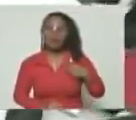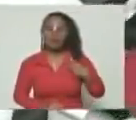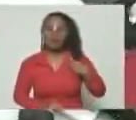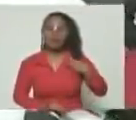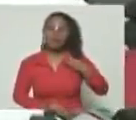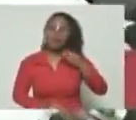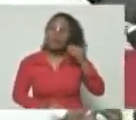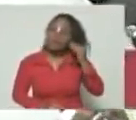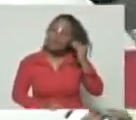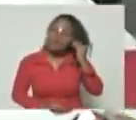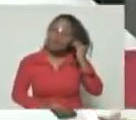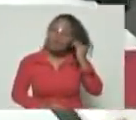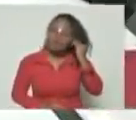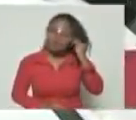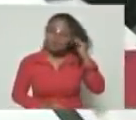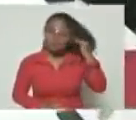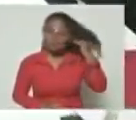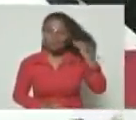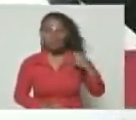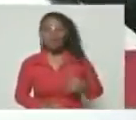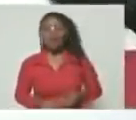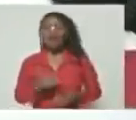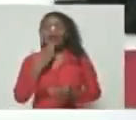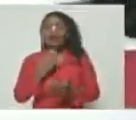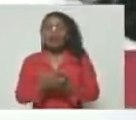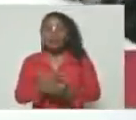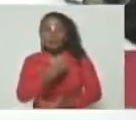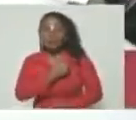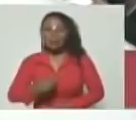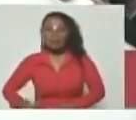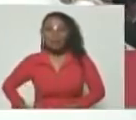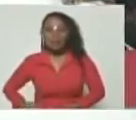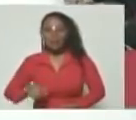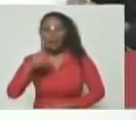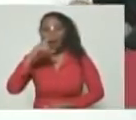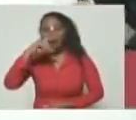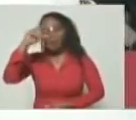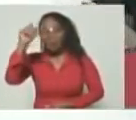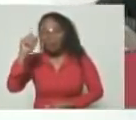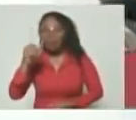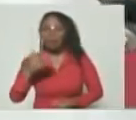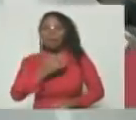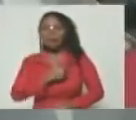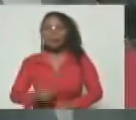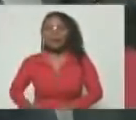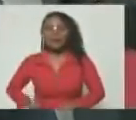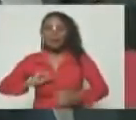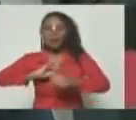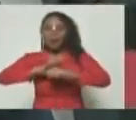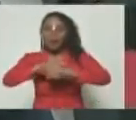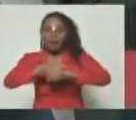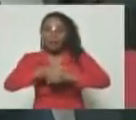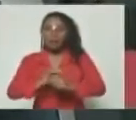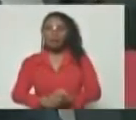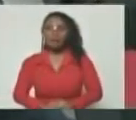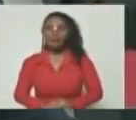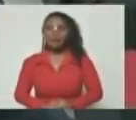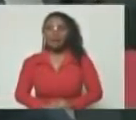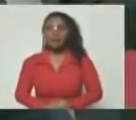Muchísimas gracias, presidente Maduro, presidente Rodríguez, por esta extraordinaria oportunidad.